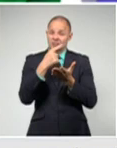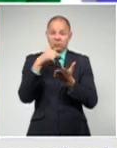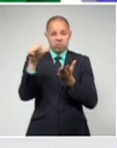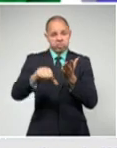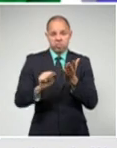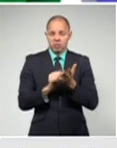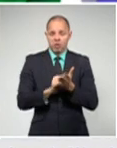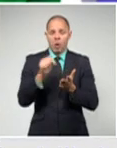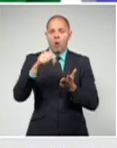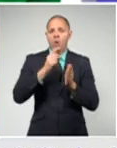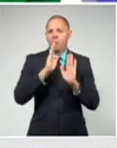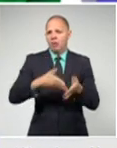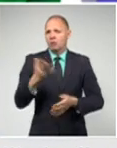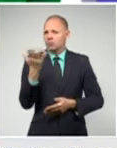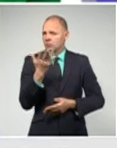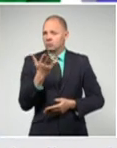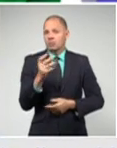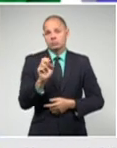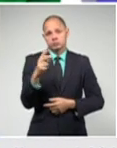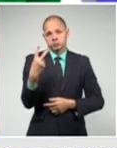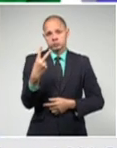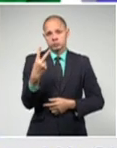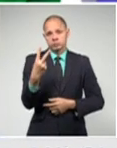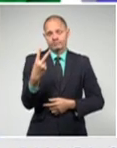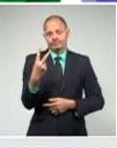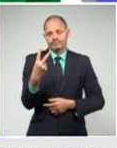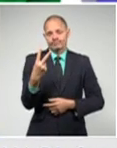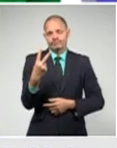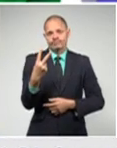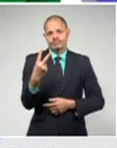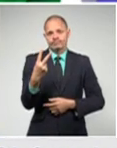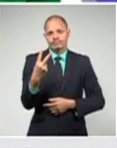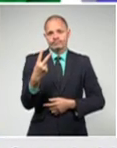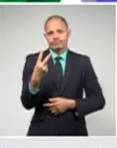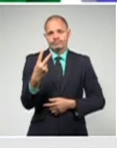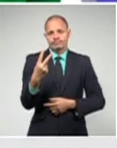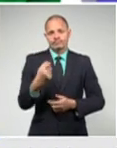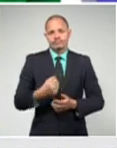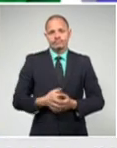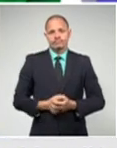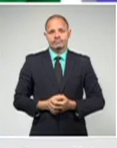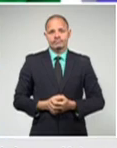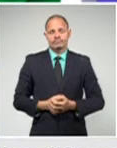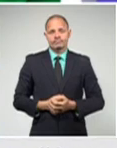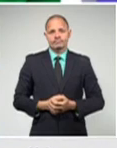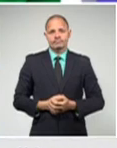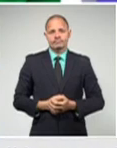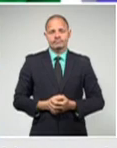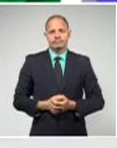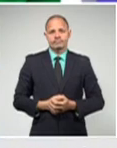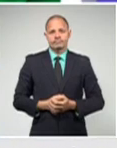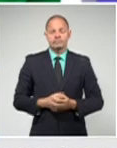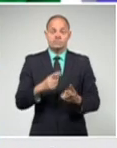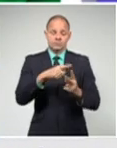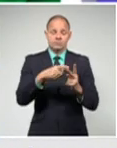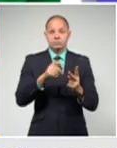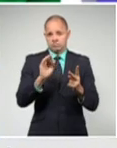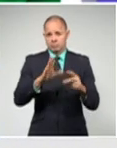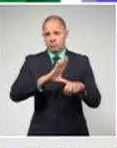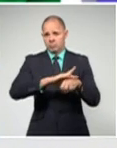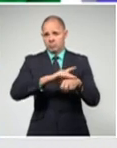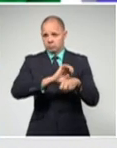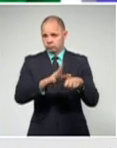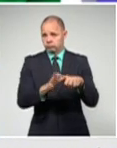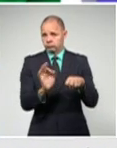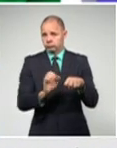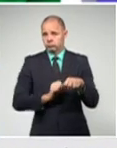fallecidos tenemos que informar que ocurrió en nuestro país de personas que tenían COVID-19